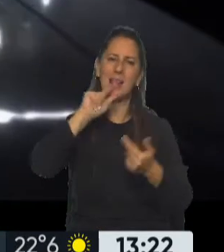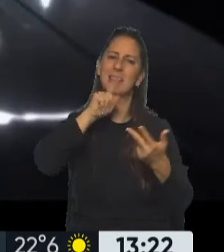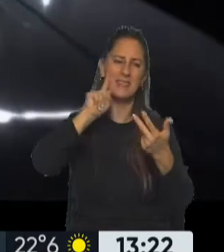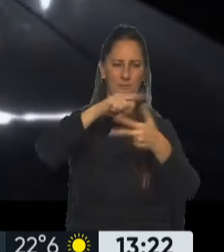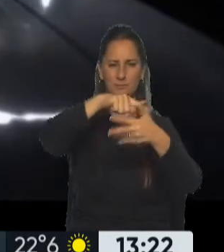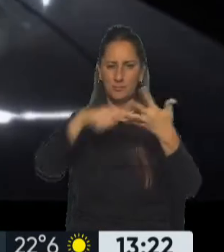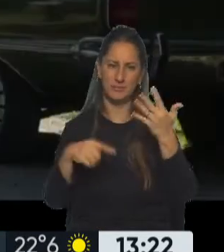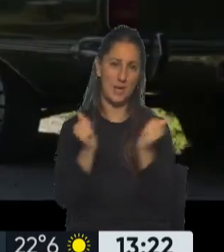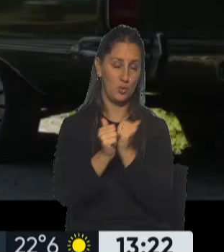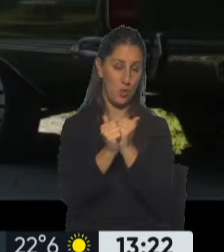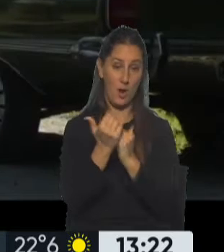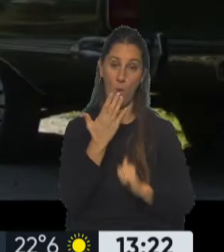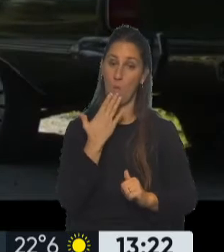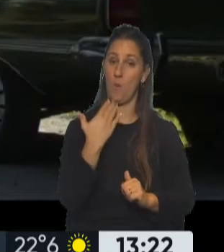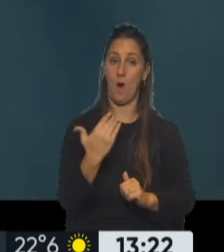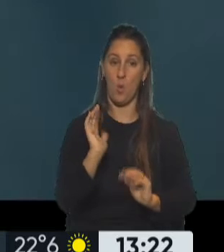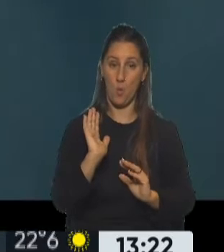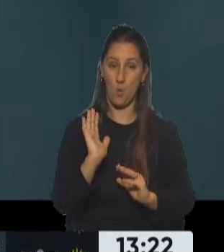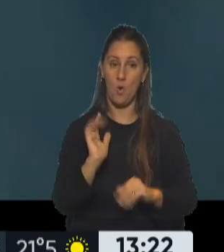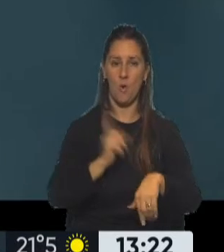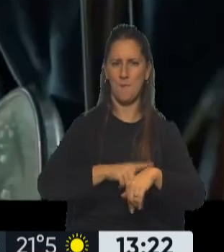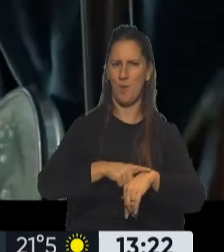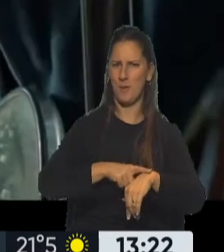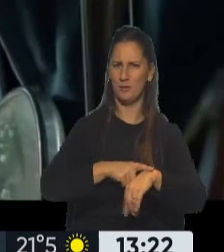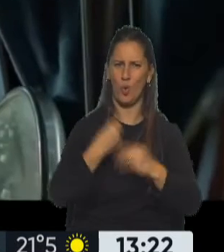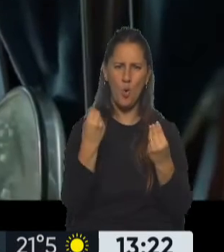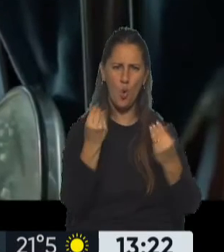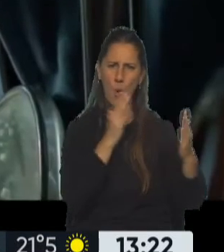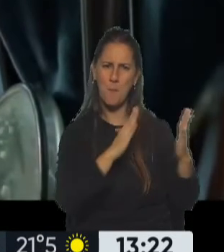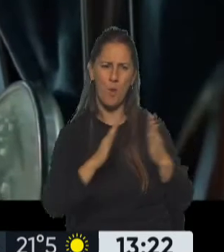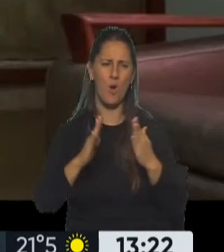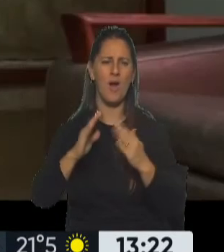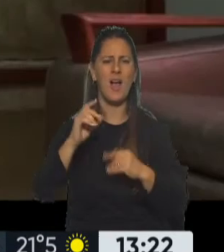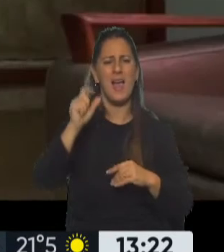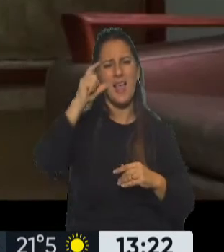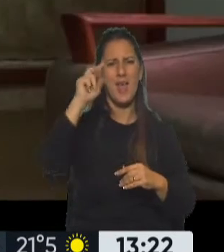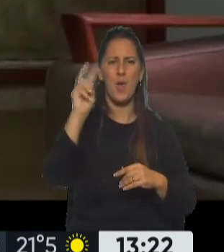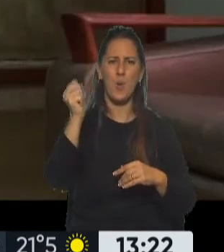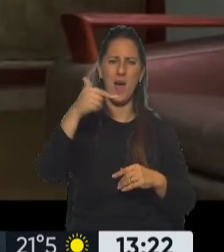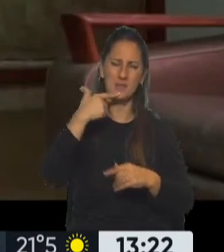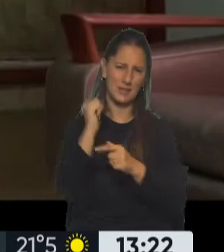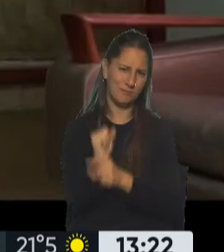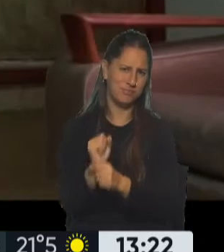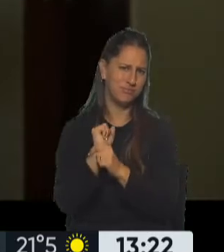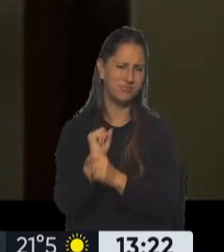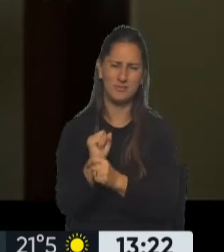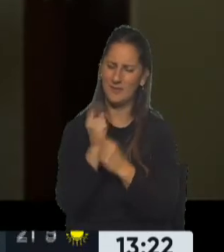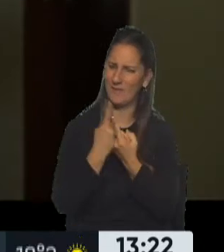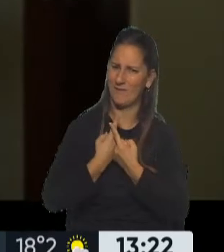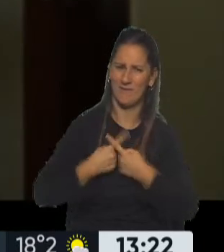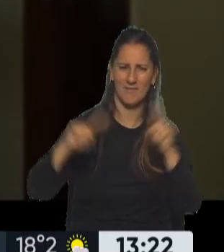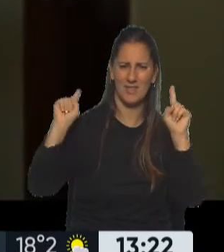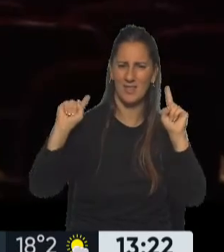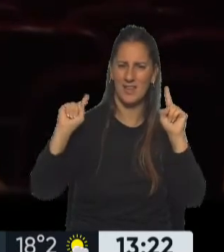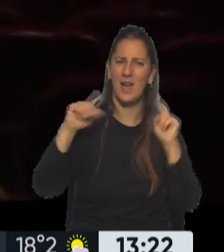historia fascinante, increíble por momentos. ¿Cómo fue que Bill Evans, ese maestro único, un distinto en la